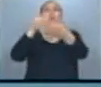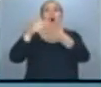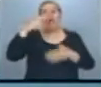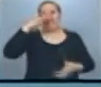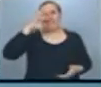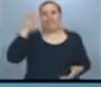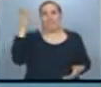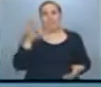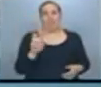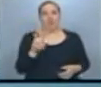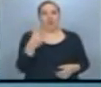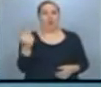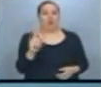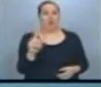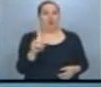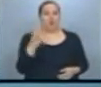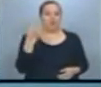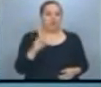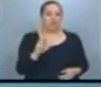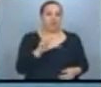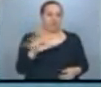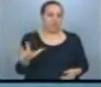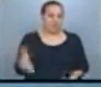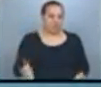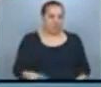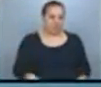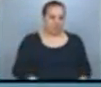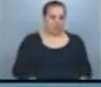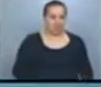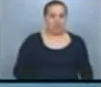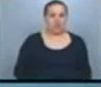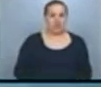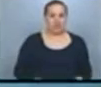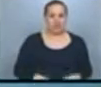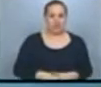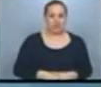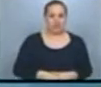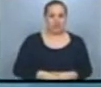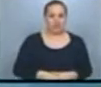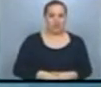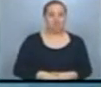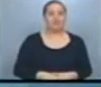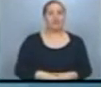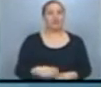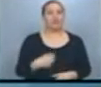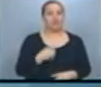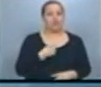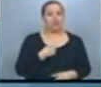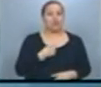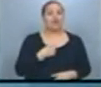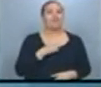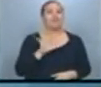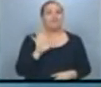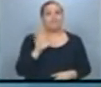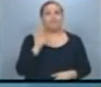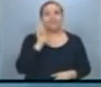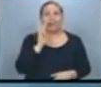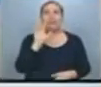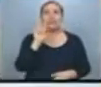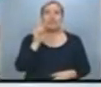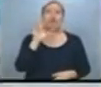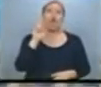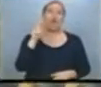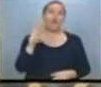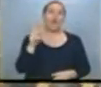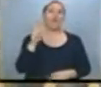segunda unidad, ¿no? Es un 35%. Eso sí, claro. Claro. Sí, bueno, es verdad. A partir de ahí... digo, ok, es descuento. Ahí está. Bueno,